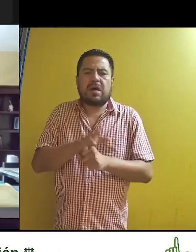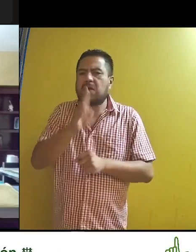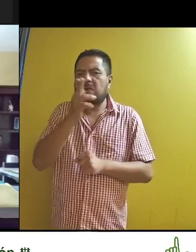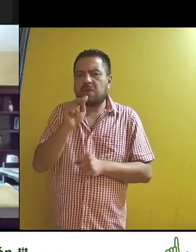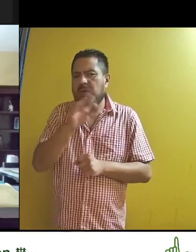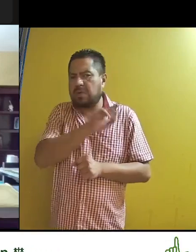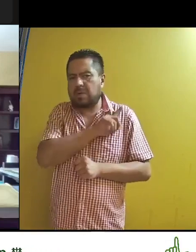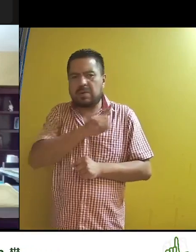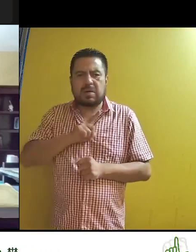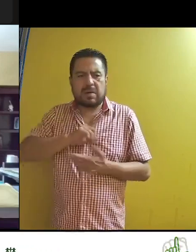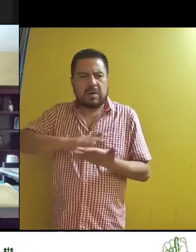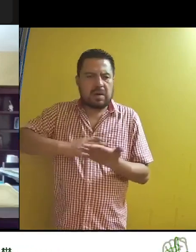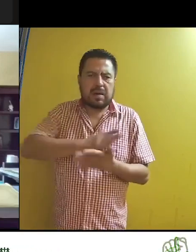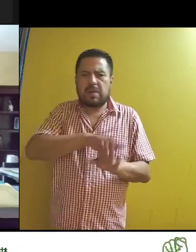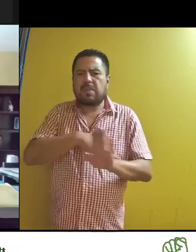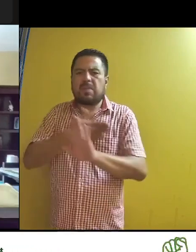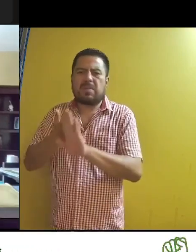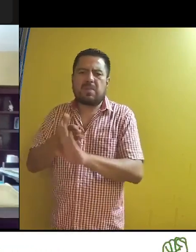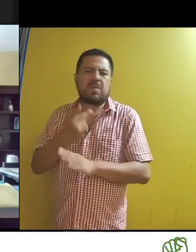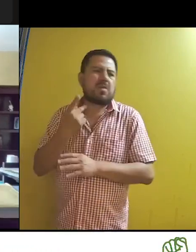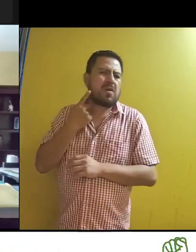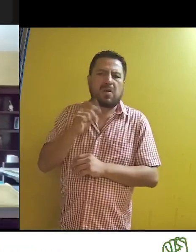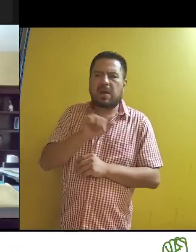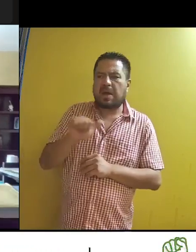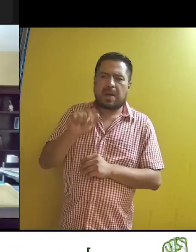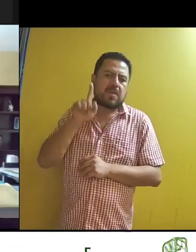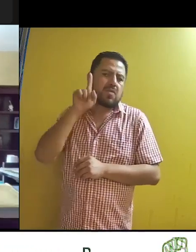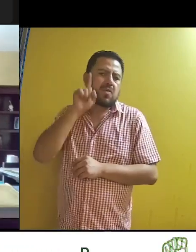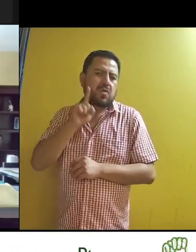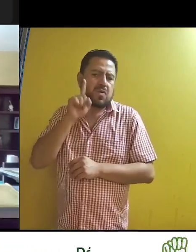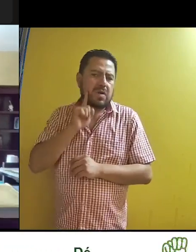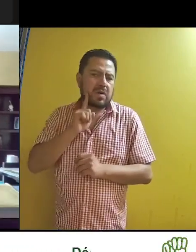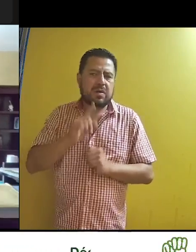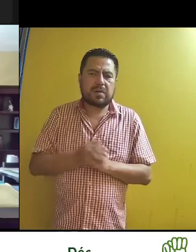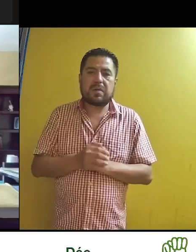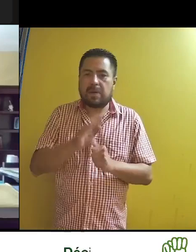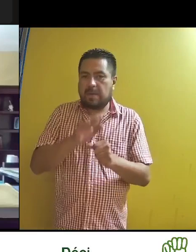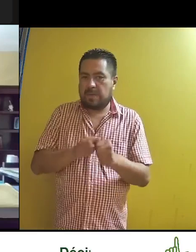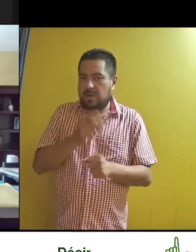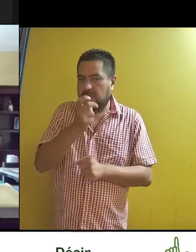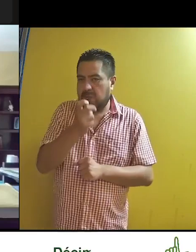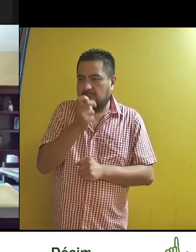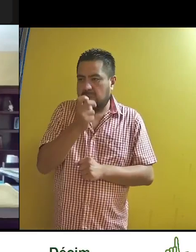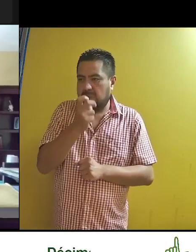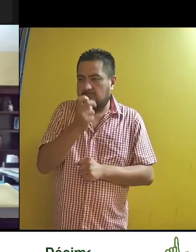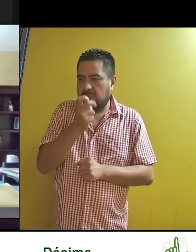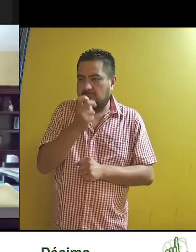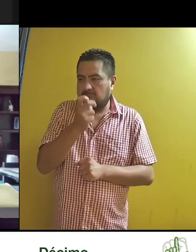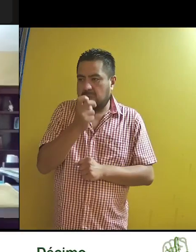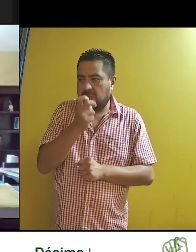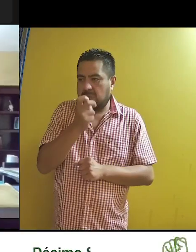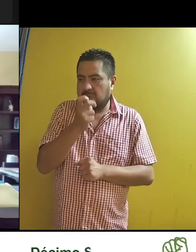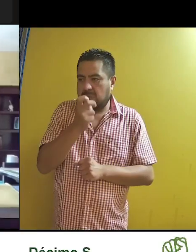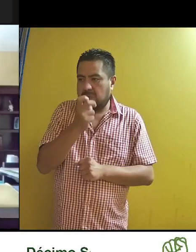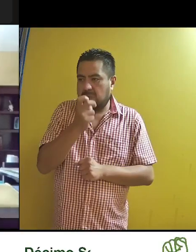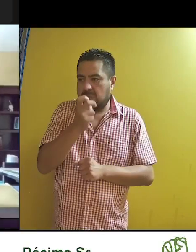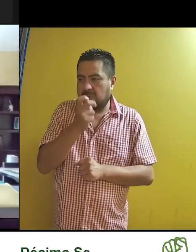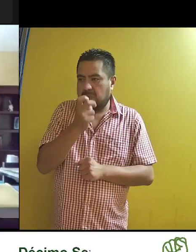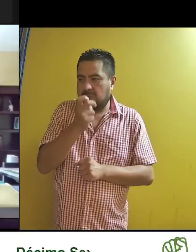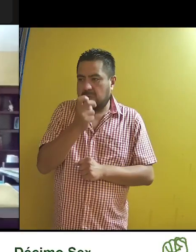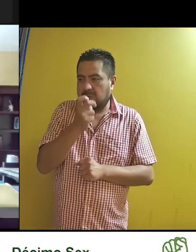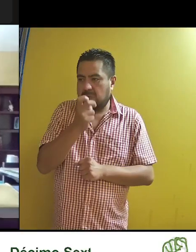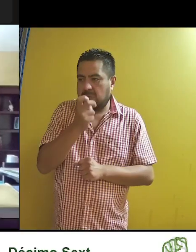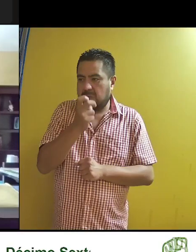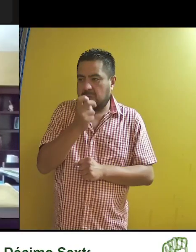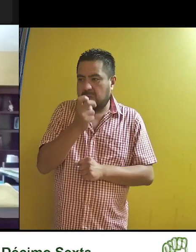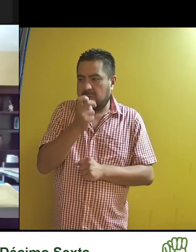la violencia política contra las mujeres en razón de género. Es por ello que en el proyecto, después de analizar